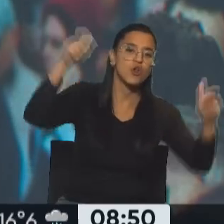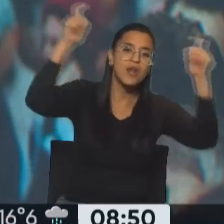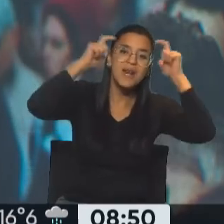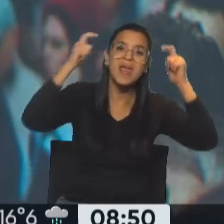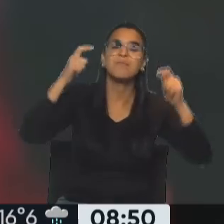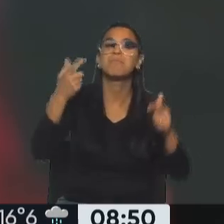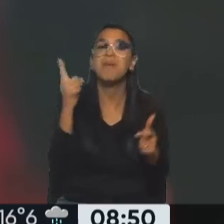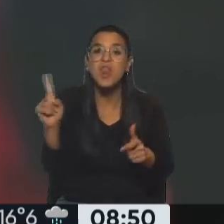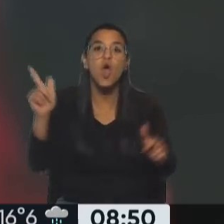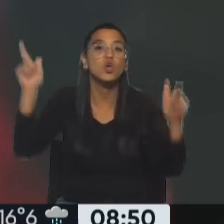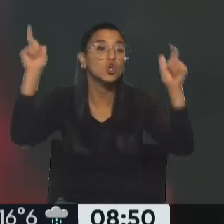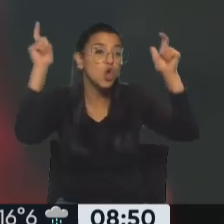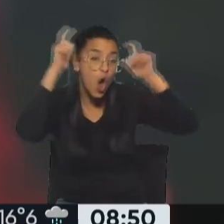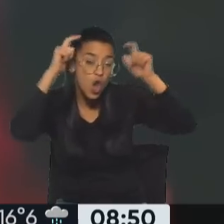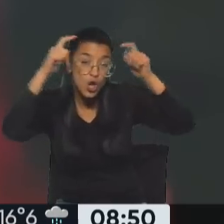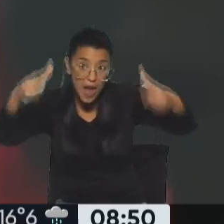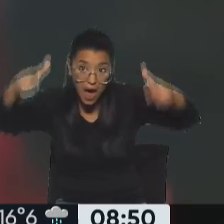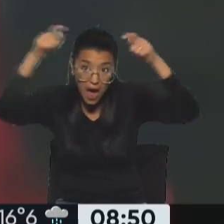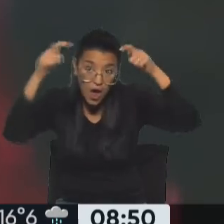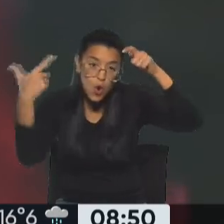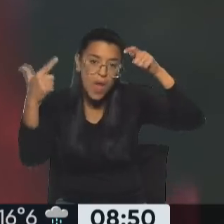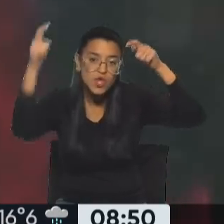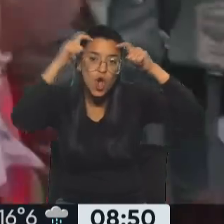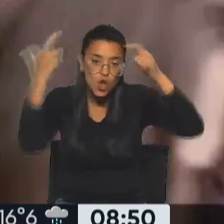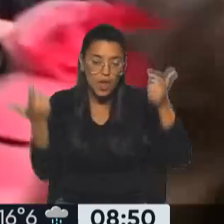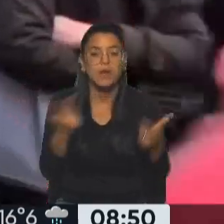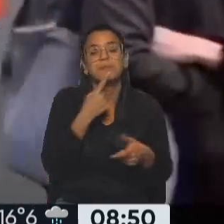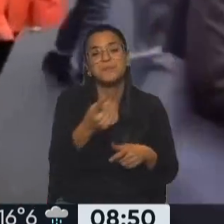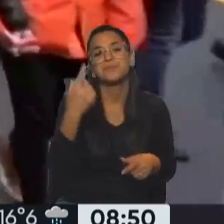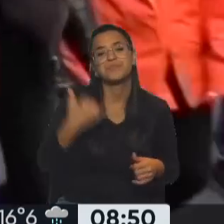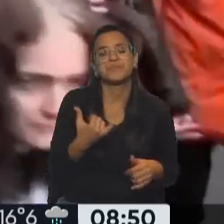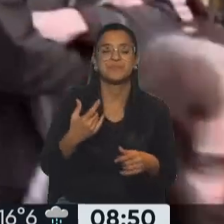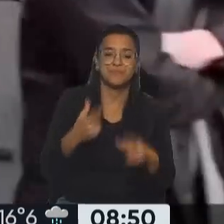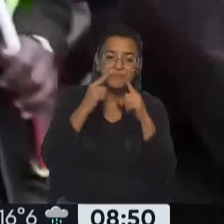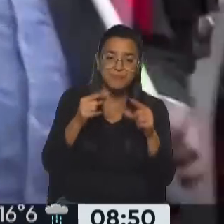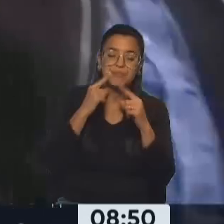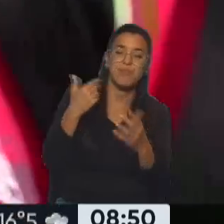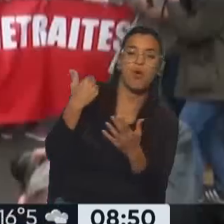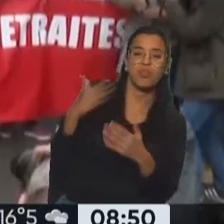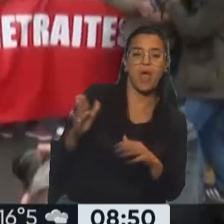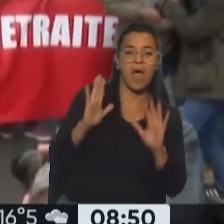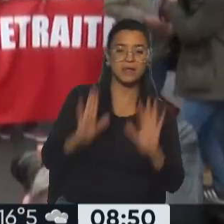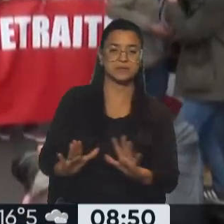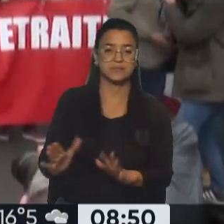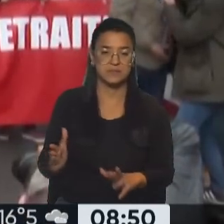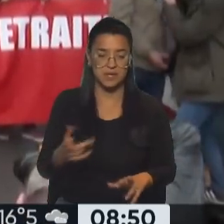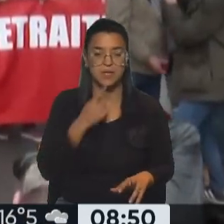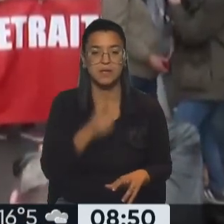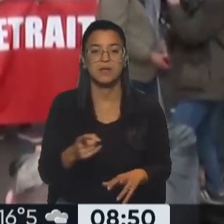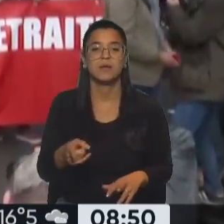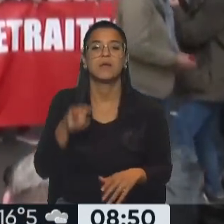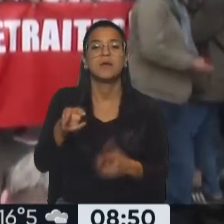¿no? Sí, así es. Bueno, se le critica mucho a Macron esta cierta despotismo, entre comillas, ¿no? Por